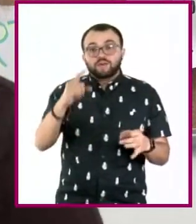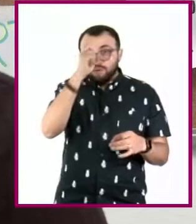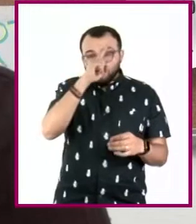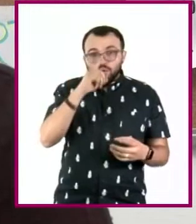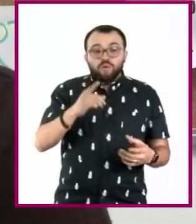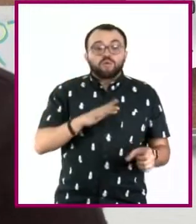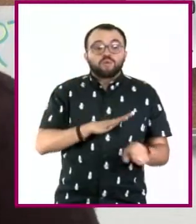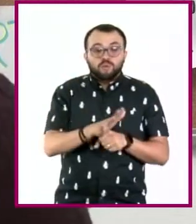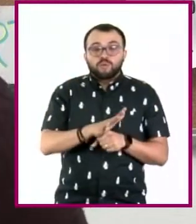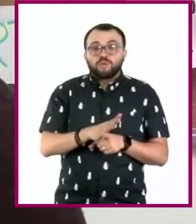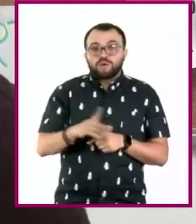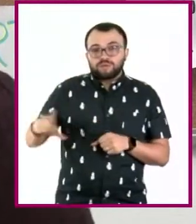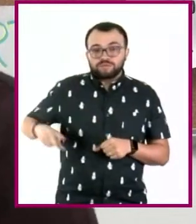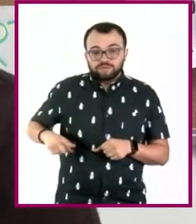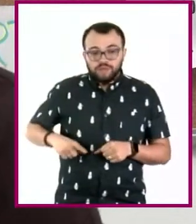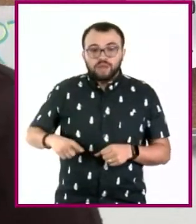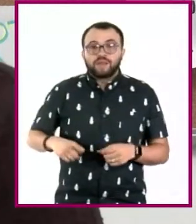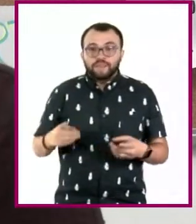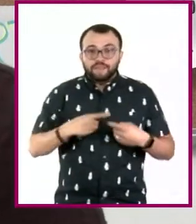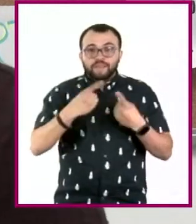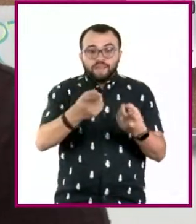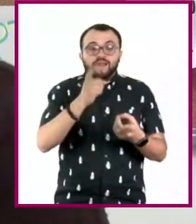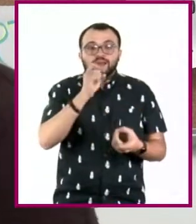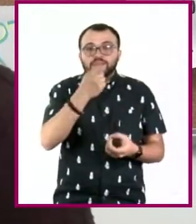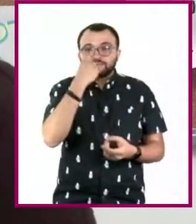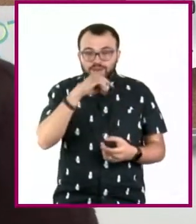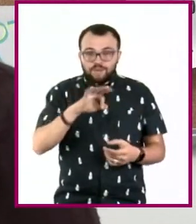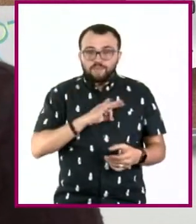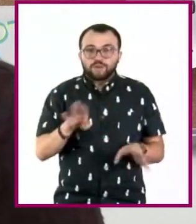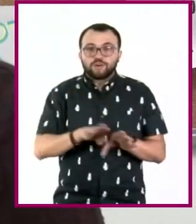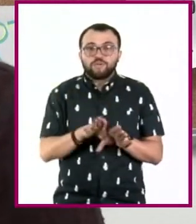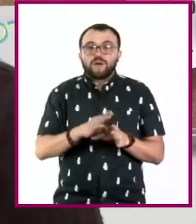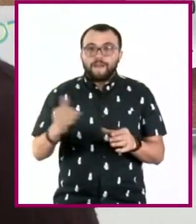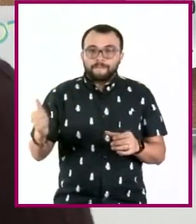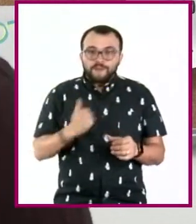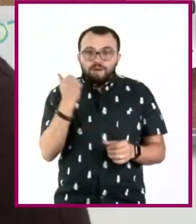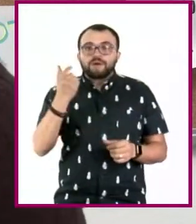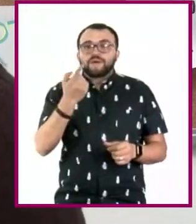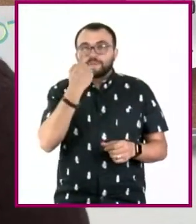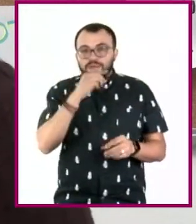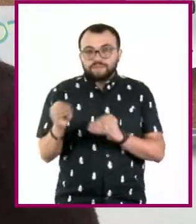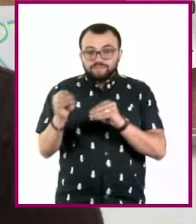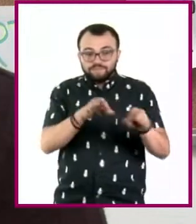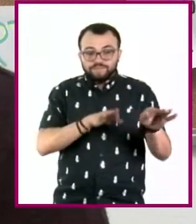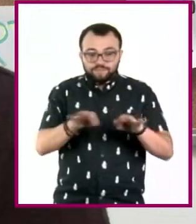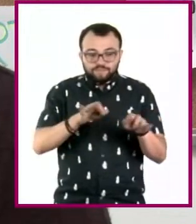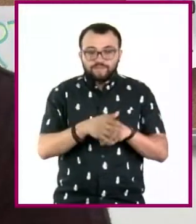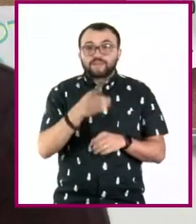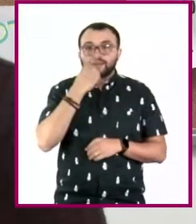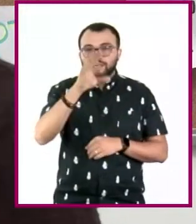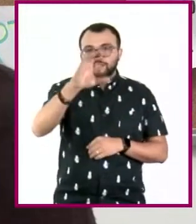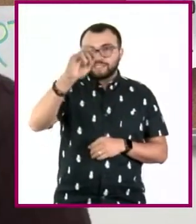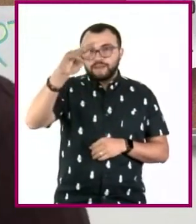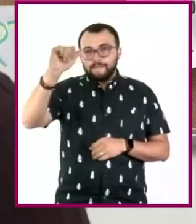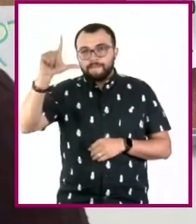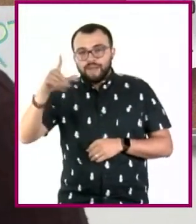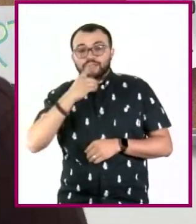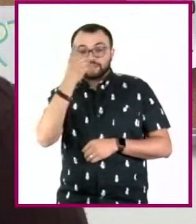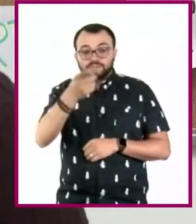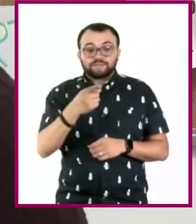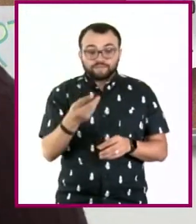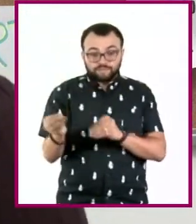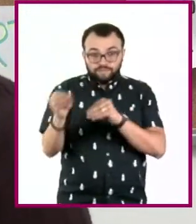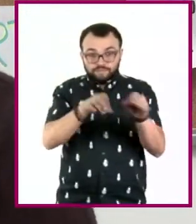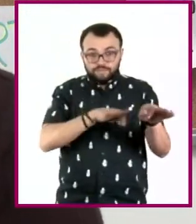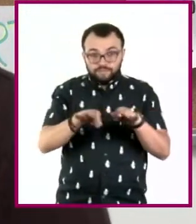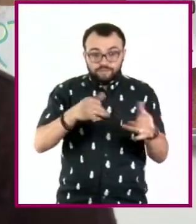en sentido de favorecer la inserción laboral. Por ejemplo, acá dice la CEPAL, que la inserción laboral de los jóvenes es el elemento